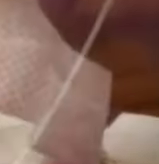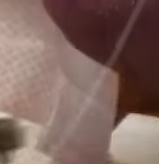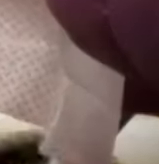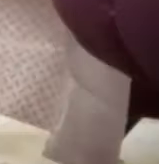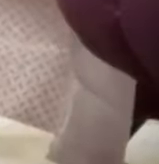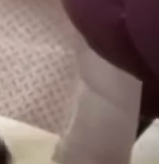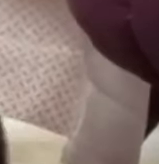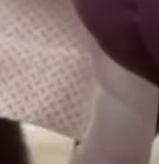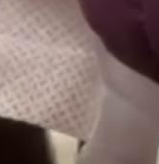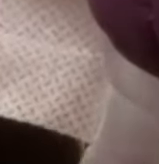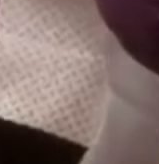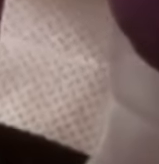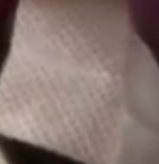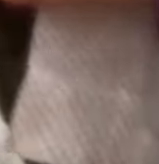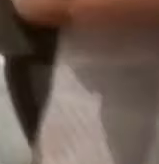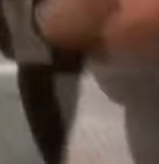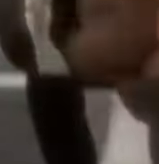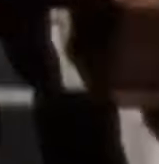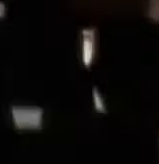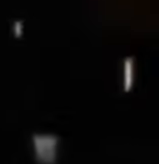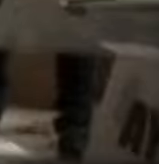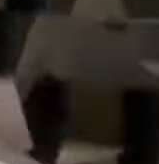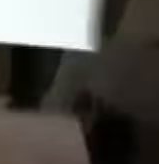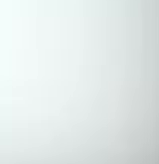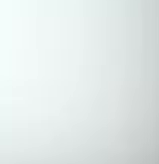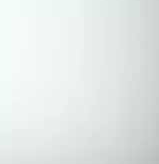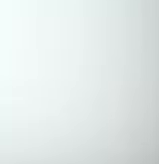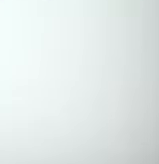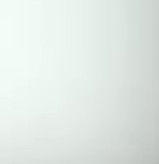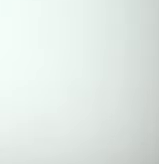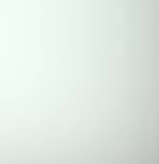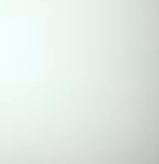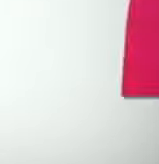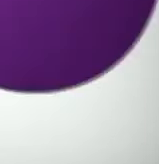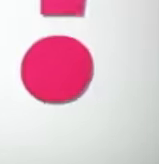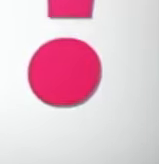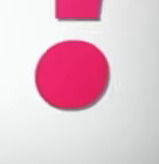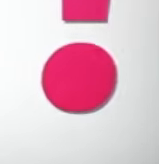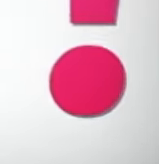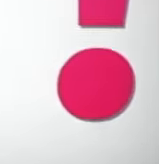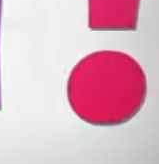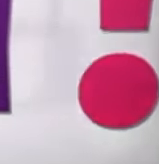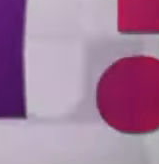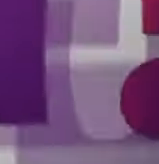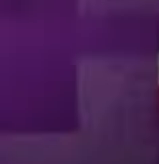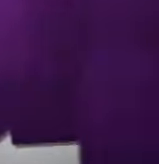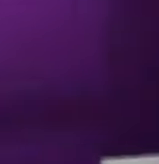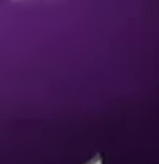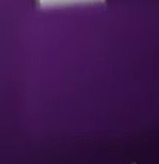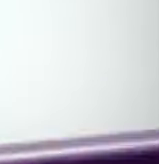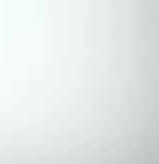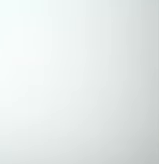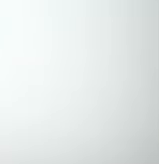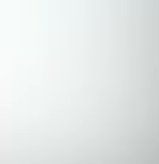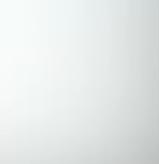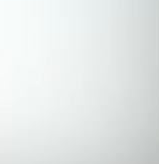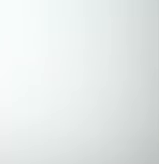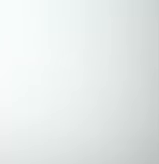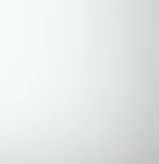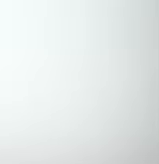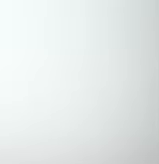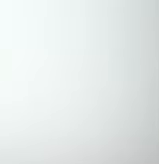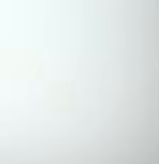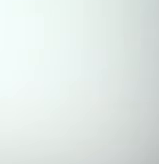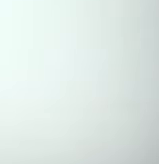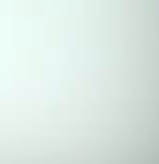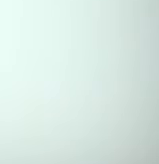intereses. Acude a la casilla que te corresponde el primer domingo de junio de 2024 para que cuente, vota. Instituto Electoral del